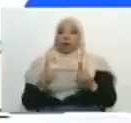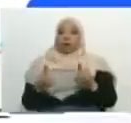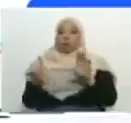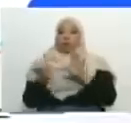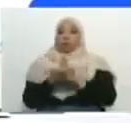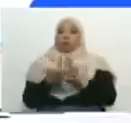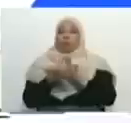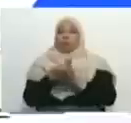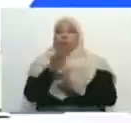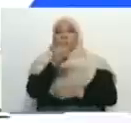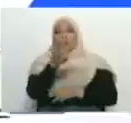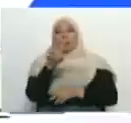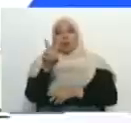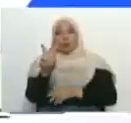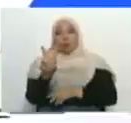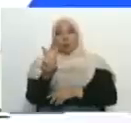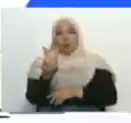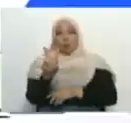licencia 42.